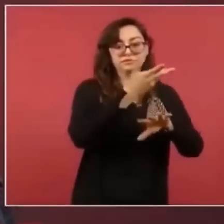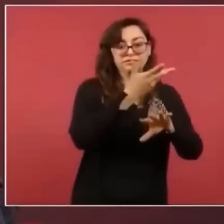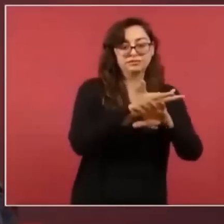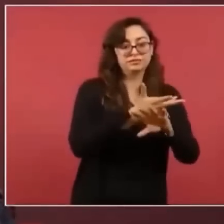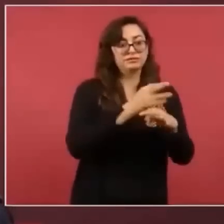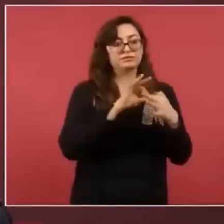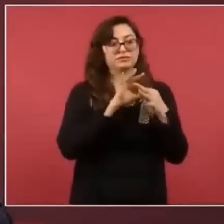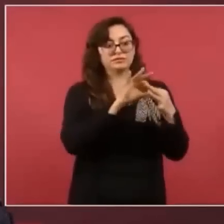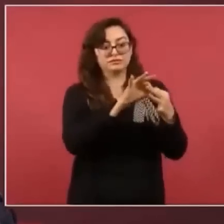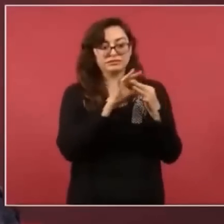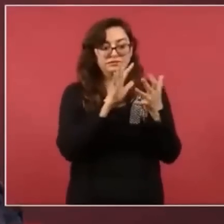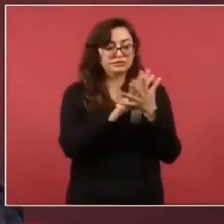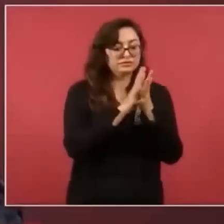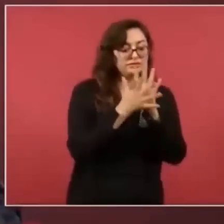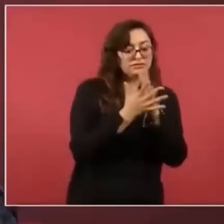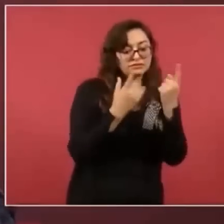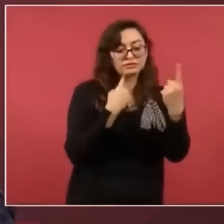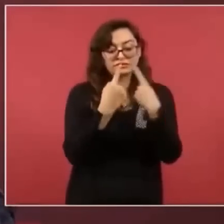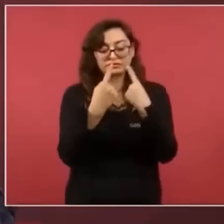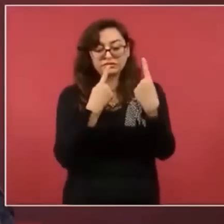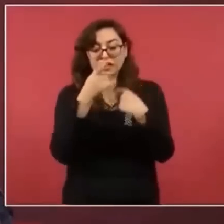entre Estados Unidos y México